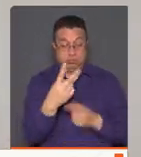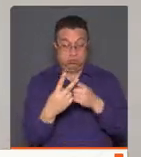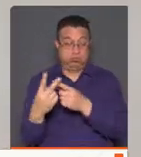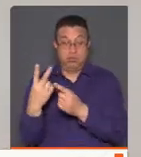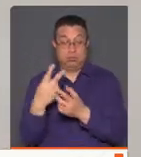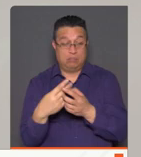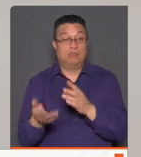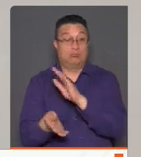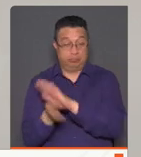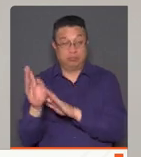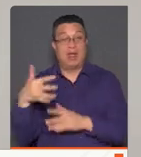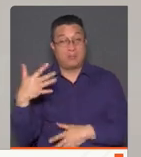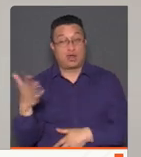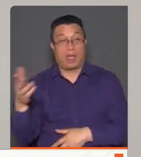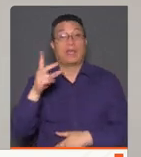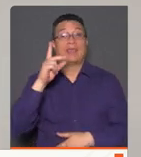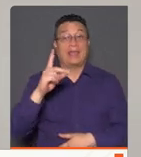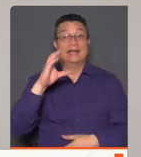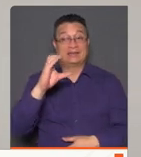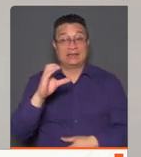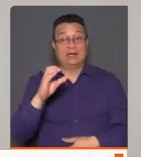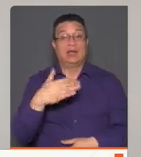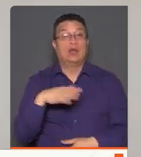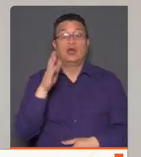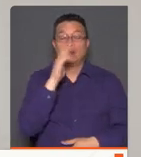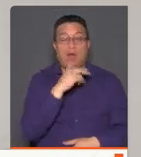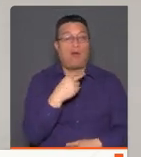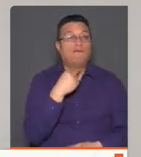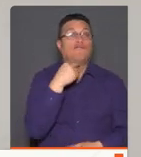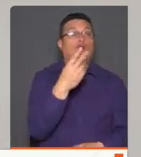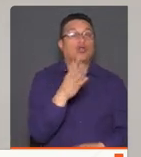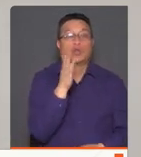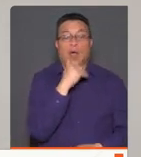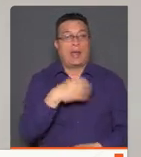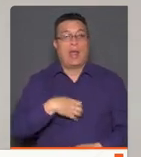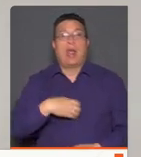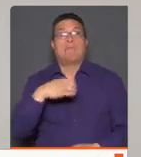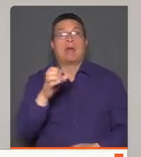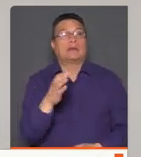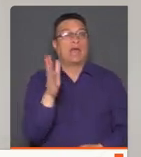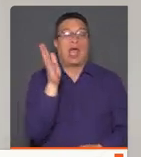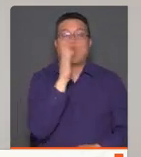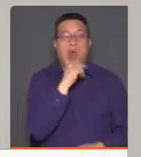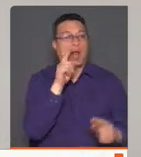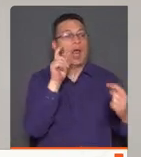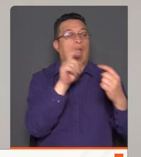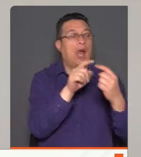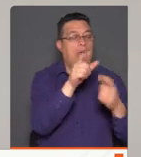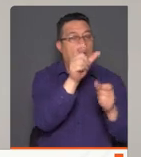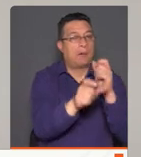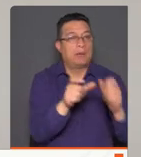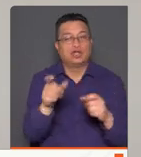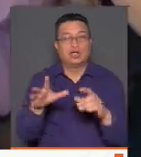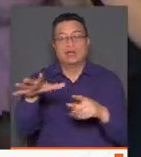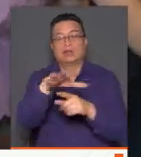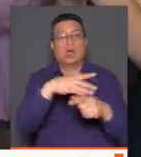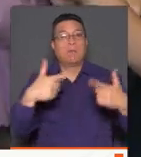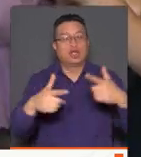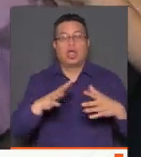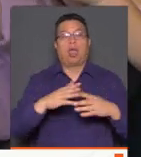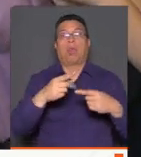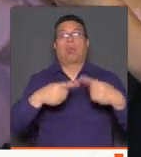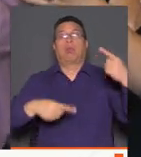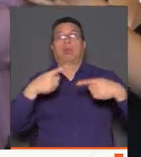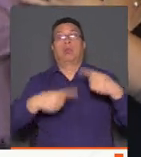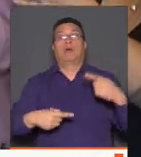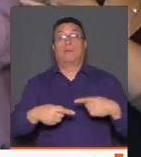yendo porque la democracia cristiana dejó de tener voz, dejó de tener empatía, dejó de tener sintonía y presencia en el contexto político. Y en el mismo